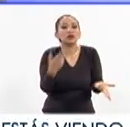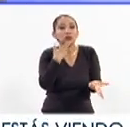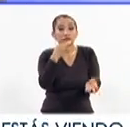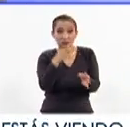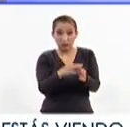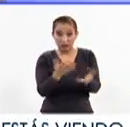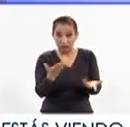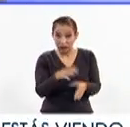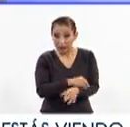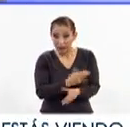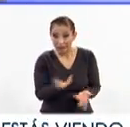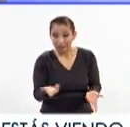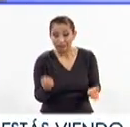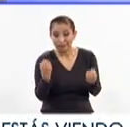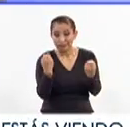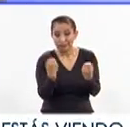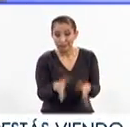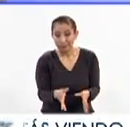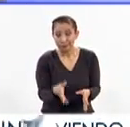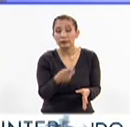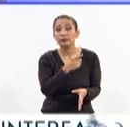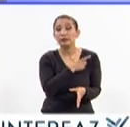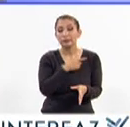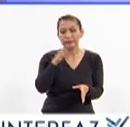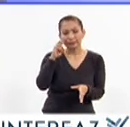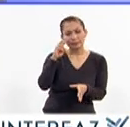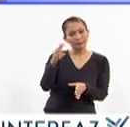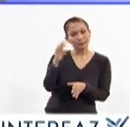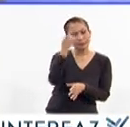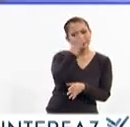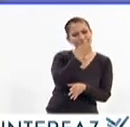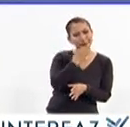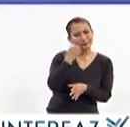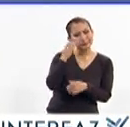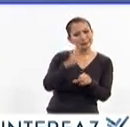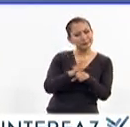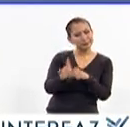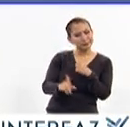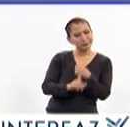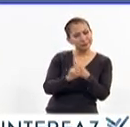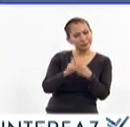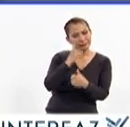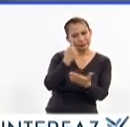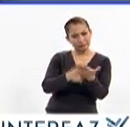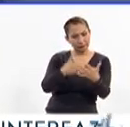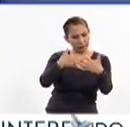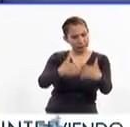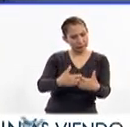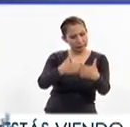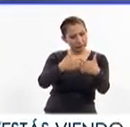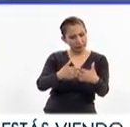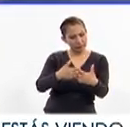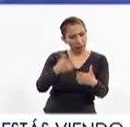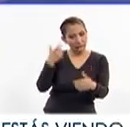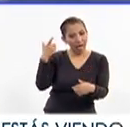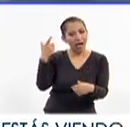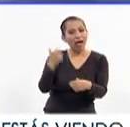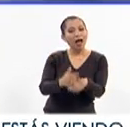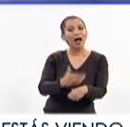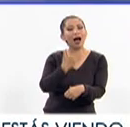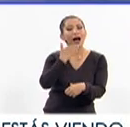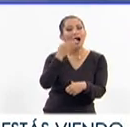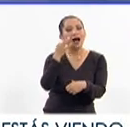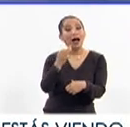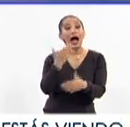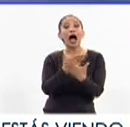uso eficiente de la energía. Entonces, tenemos que identificar cuál es la raíz del problema en la industria. Y una vez que lo hagamos